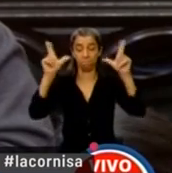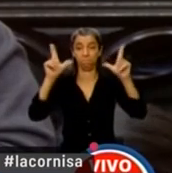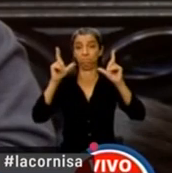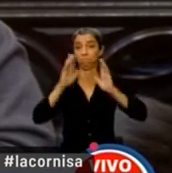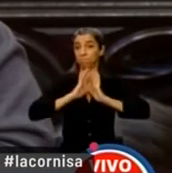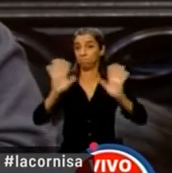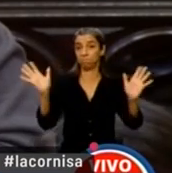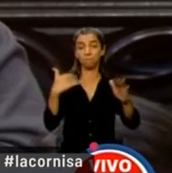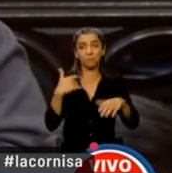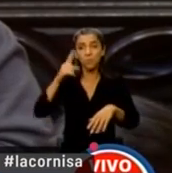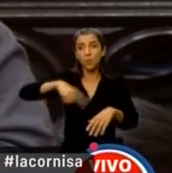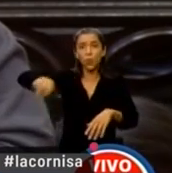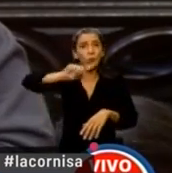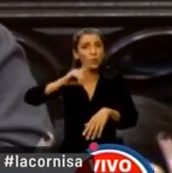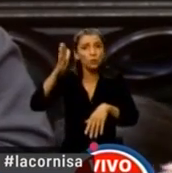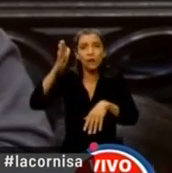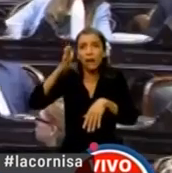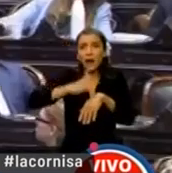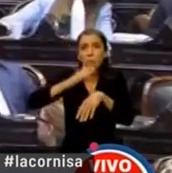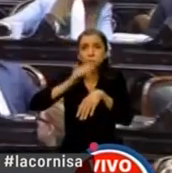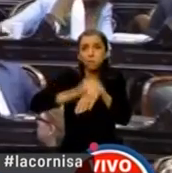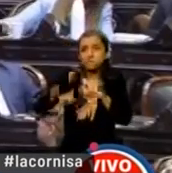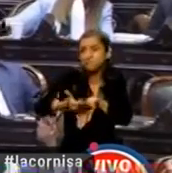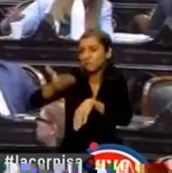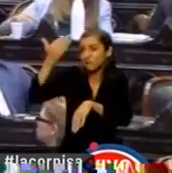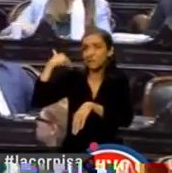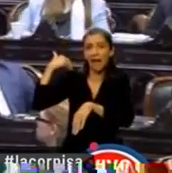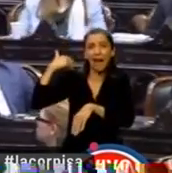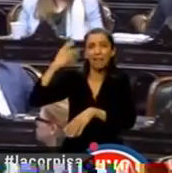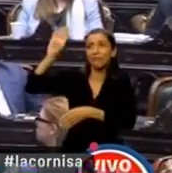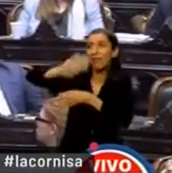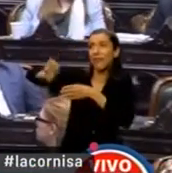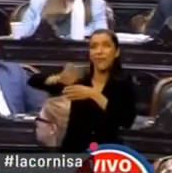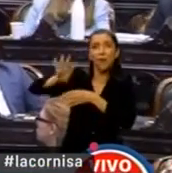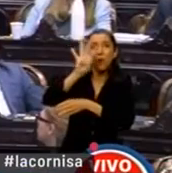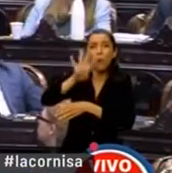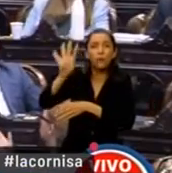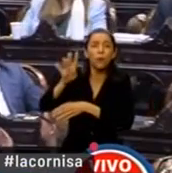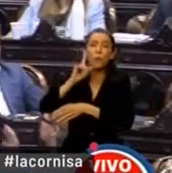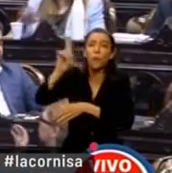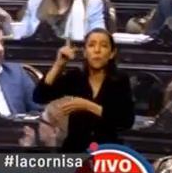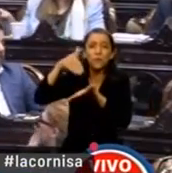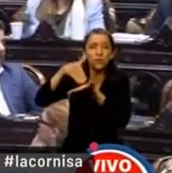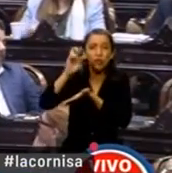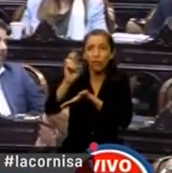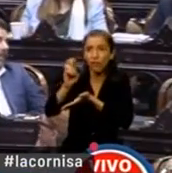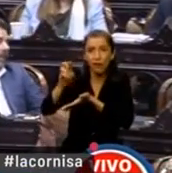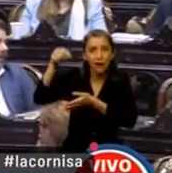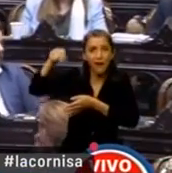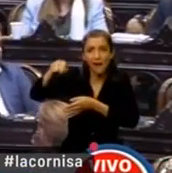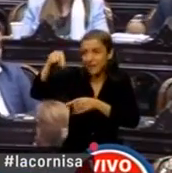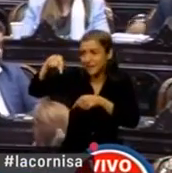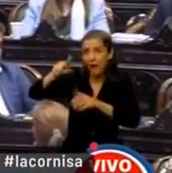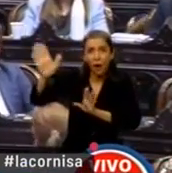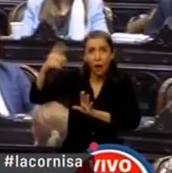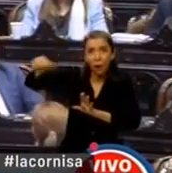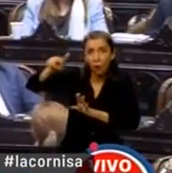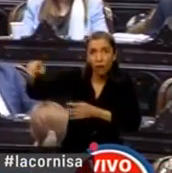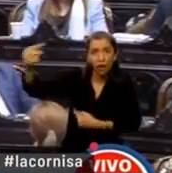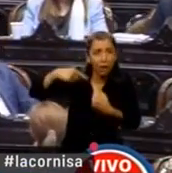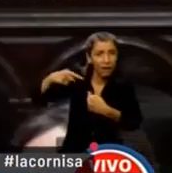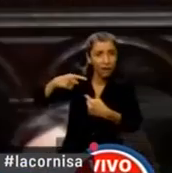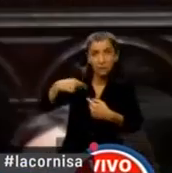que dejaron cuando endeudaron este país en 44 mil millones de dólares. Llama poderosamente la atención.